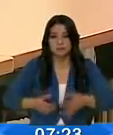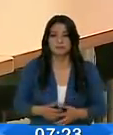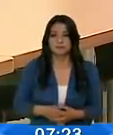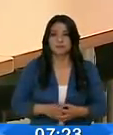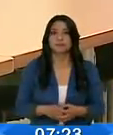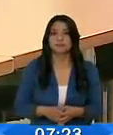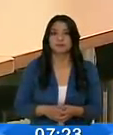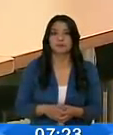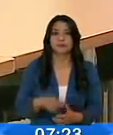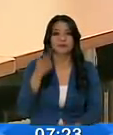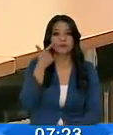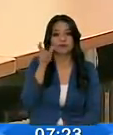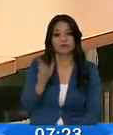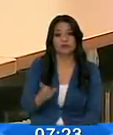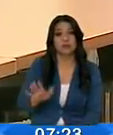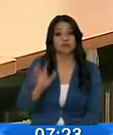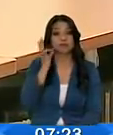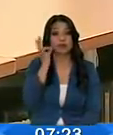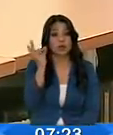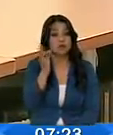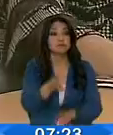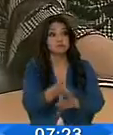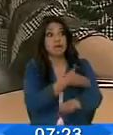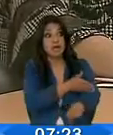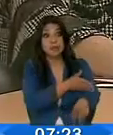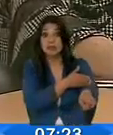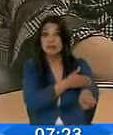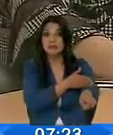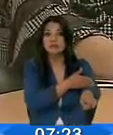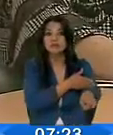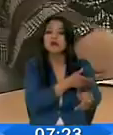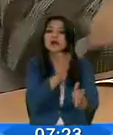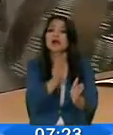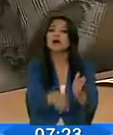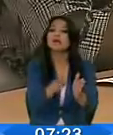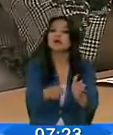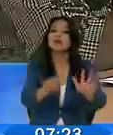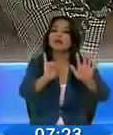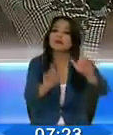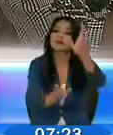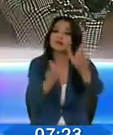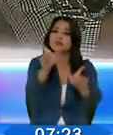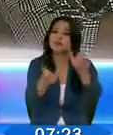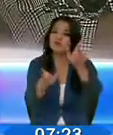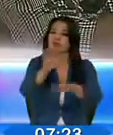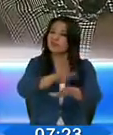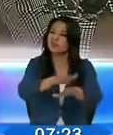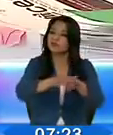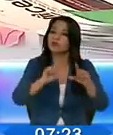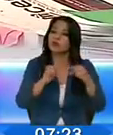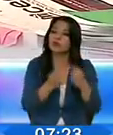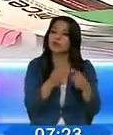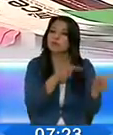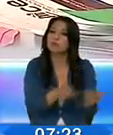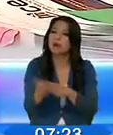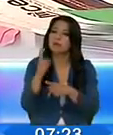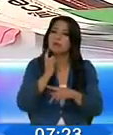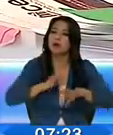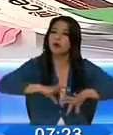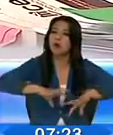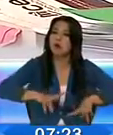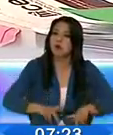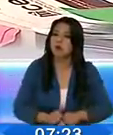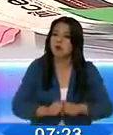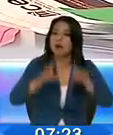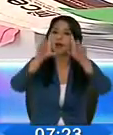La fiscal Paulina Garcés rechazó los argumentos desgrimidos por la defensa de 6 sentenciados por el delito de asociación ilícita